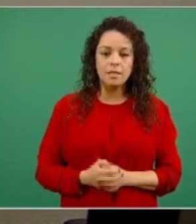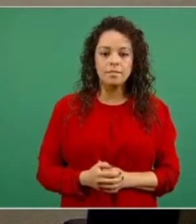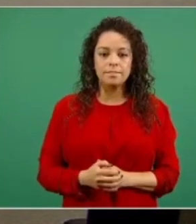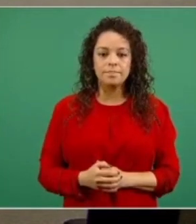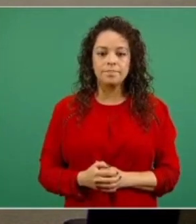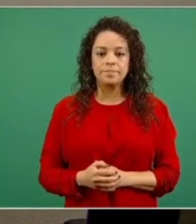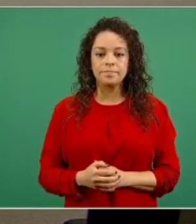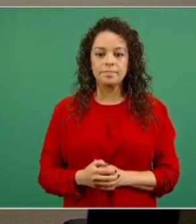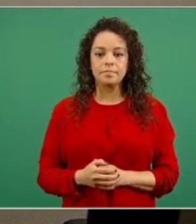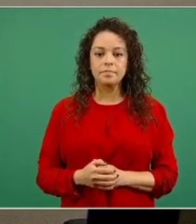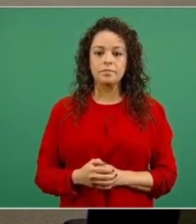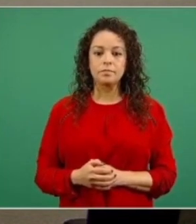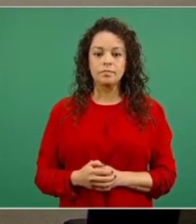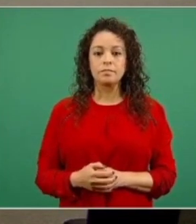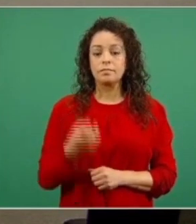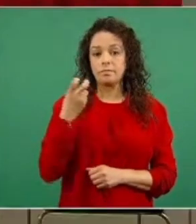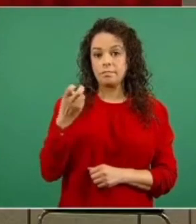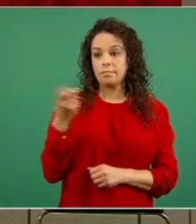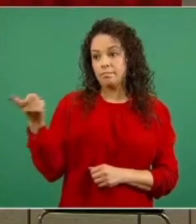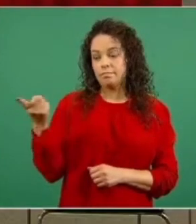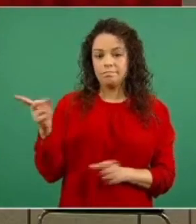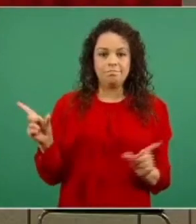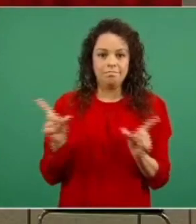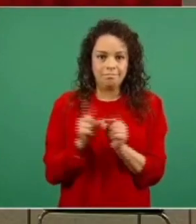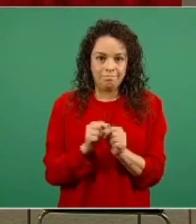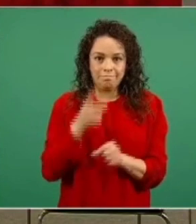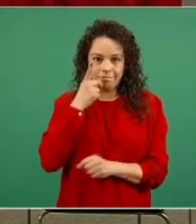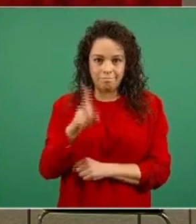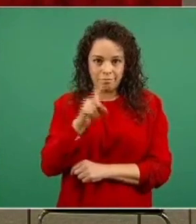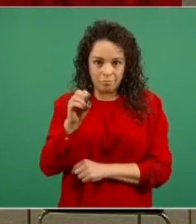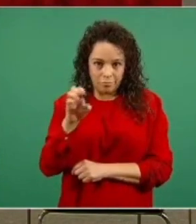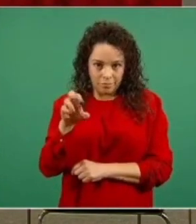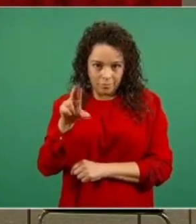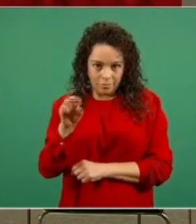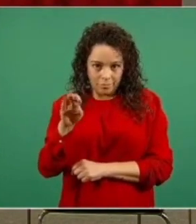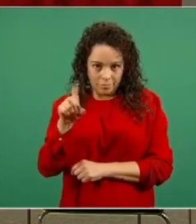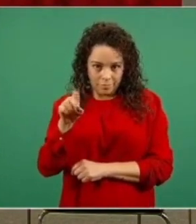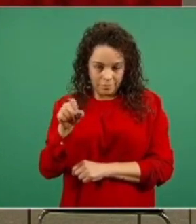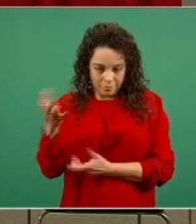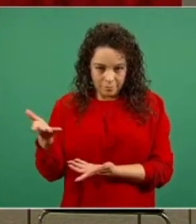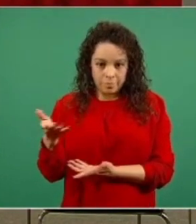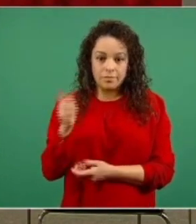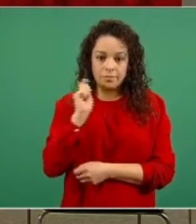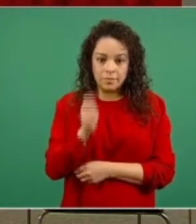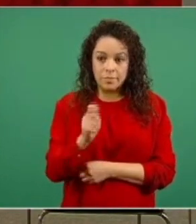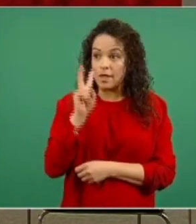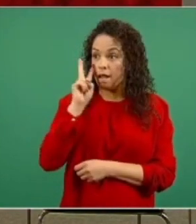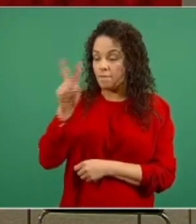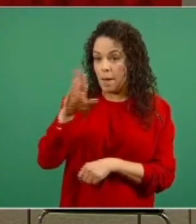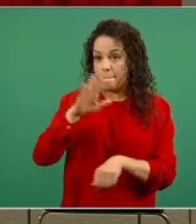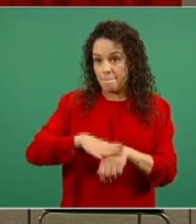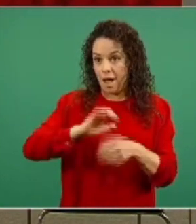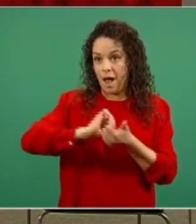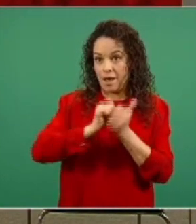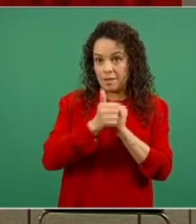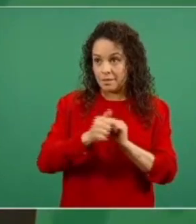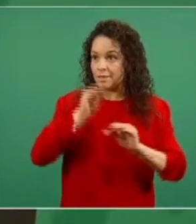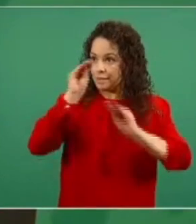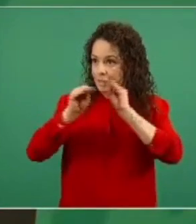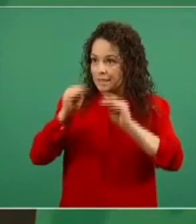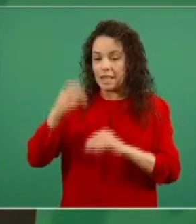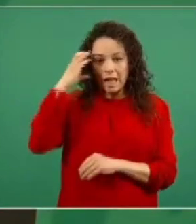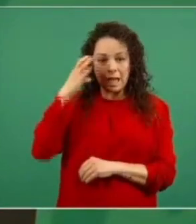mensaje de cierre del maestro Zoé Robledo, en donde por un lado se refleja la expansión, por otro lado se refleja una serie